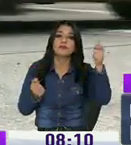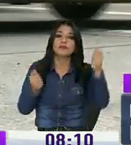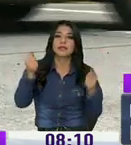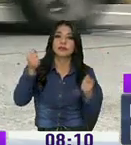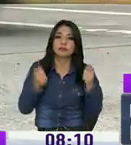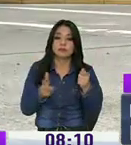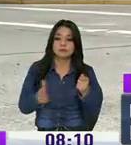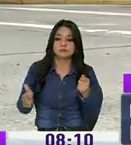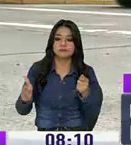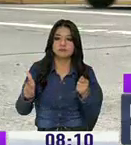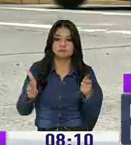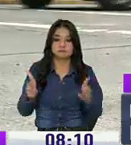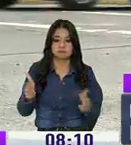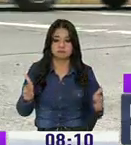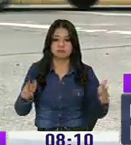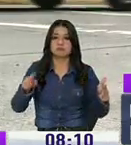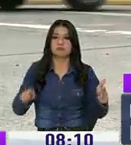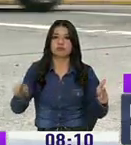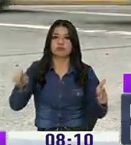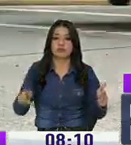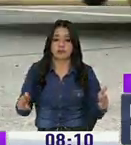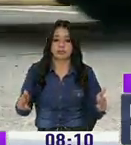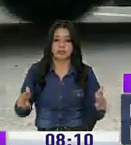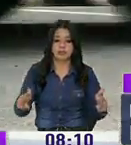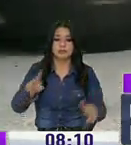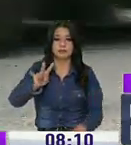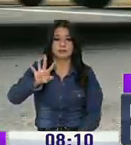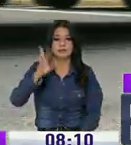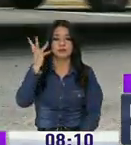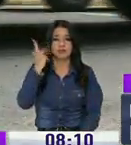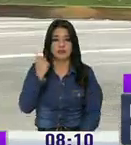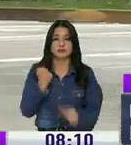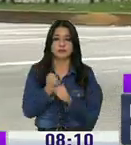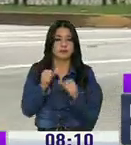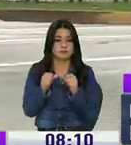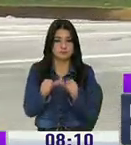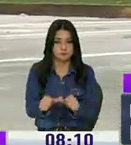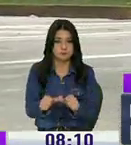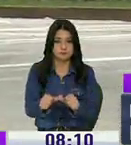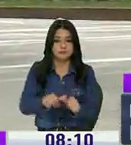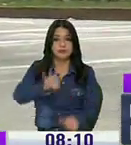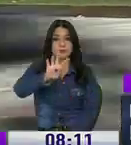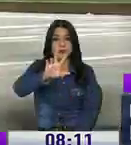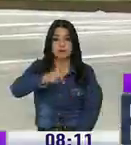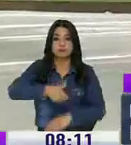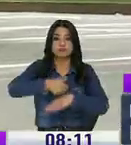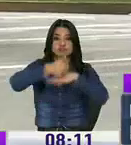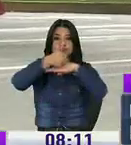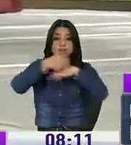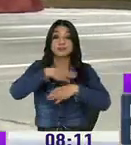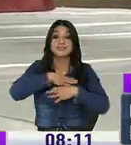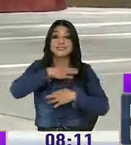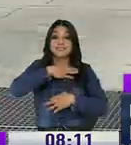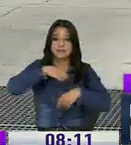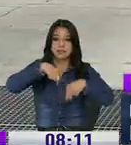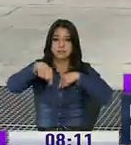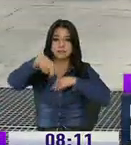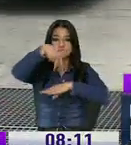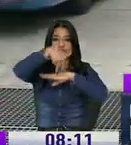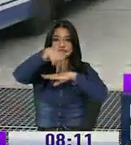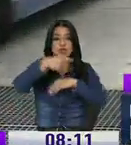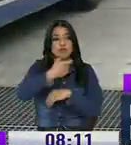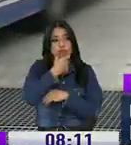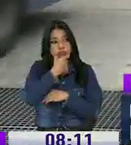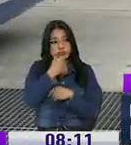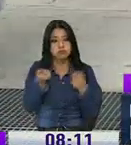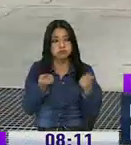mal estacionados durante los 75 días que durarán los trabajos. Serán 43 agentes civiles de tránsito,